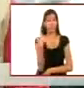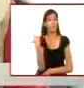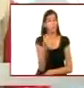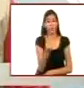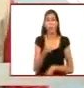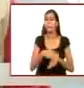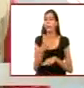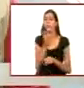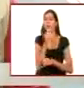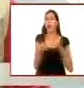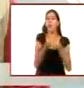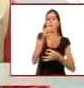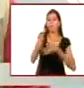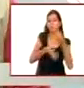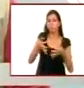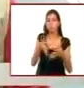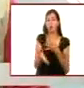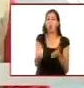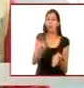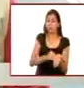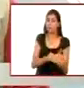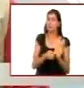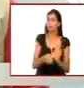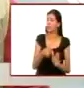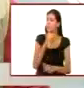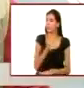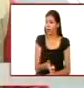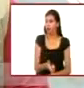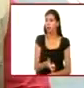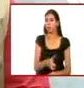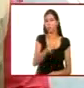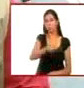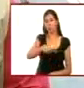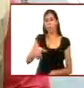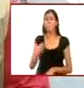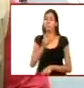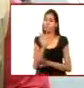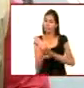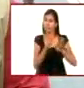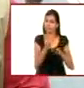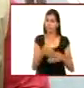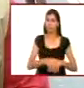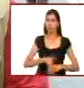el debate. Una vez más, dejaron muy mal parados a las pocas personas que los siguen. Luis Ugas, La Noticia.